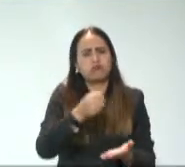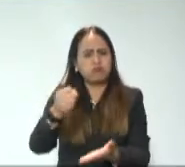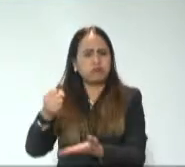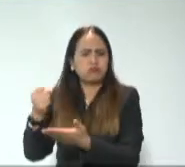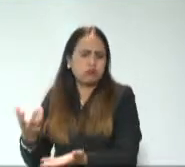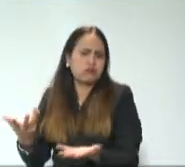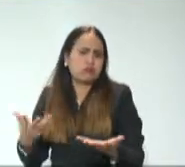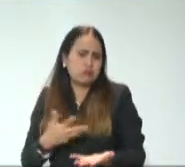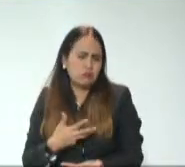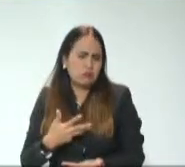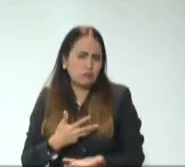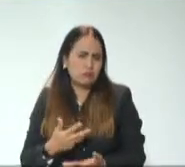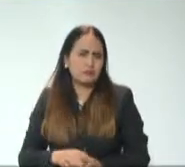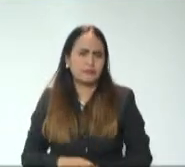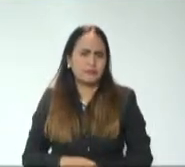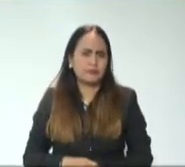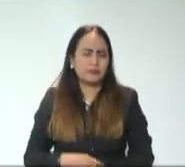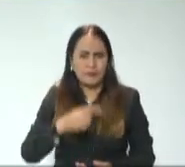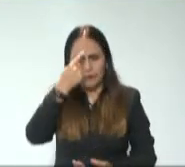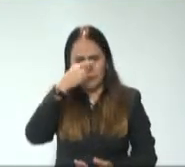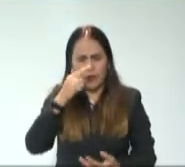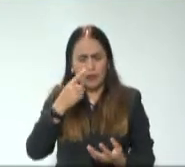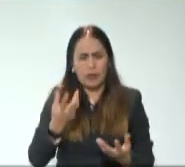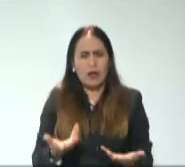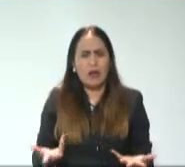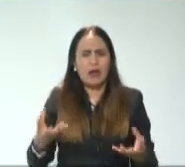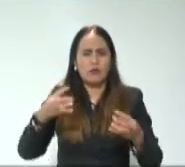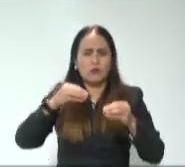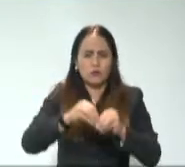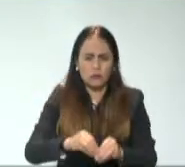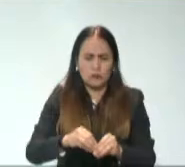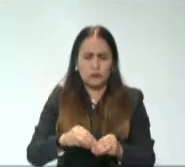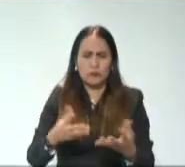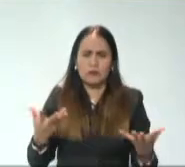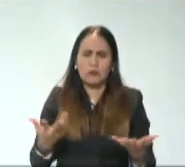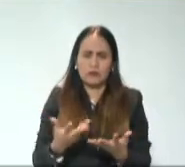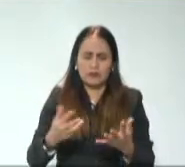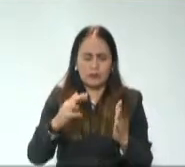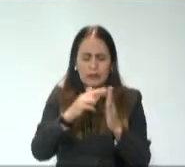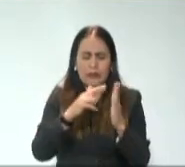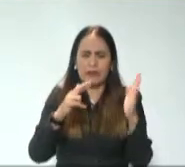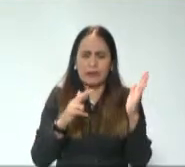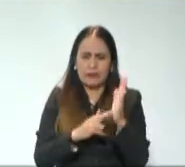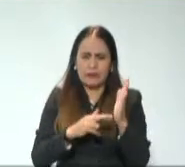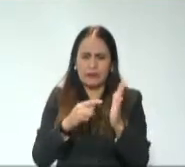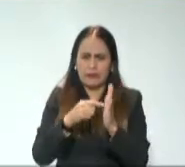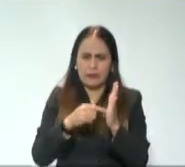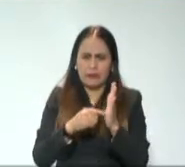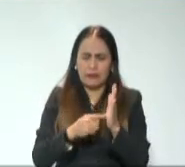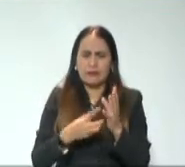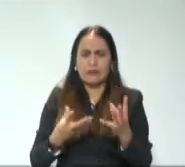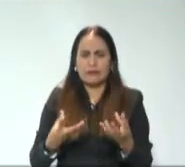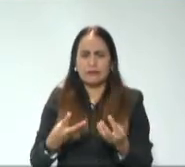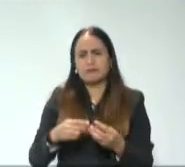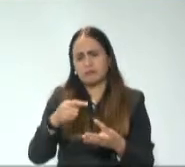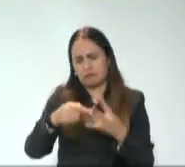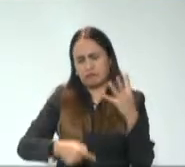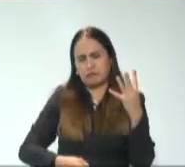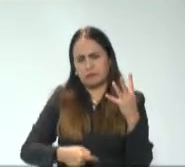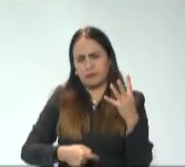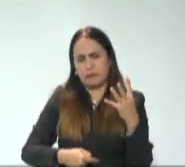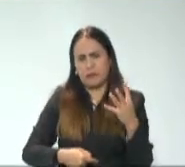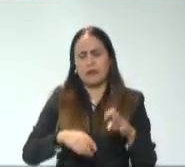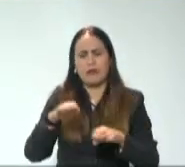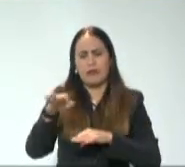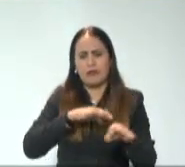a fin de implementar de la mejor manera posible los principios que preveen dichas reglas generales y adecuarlo a la materia de